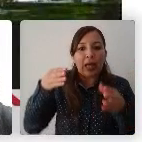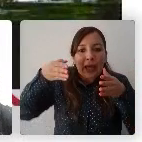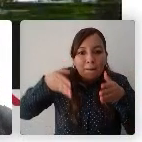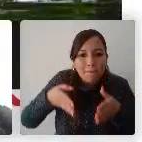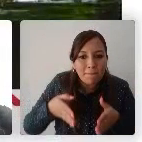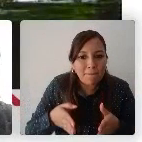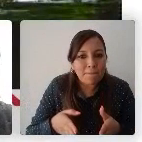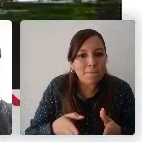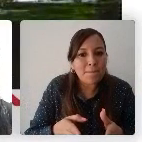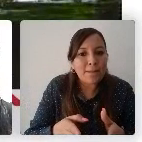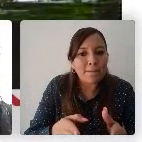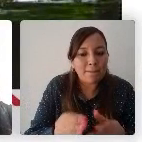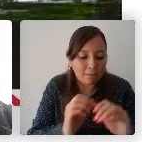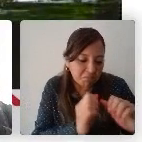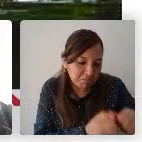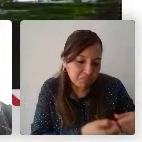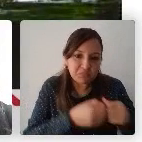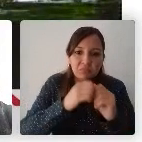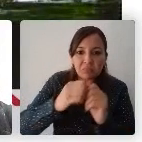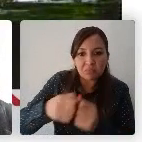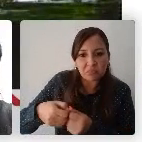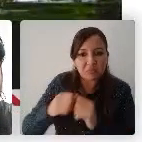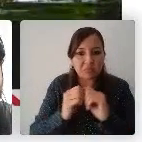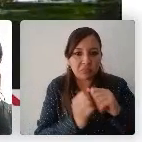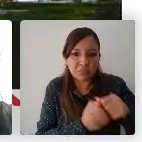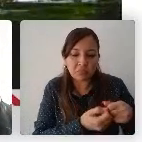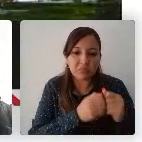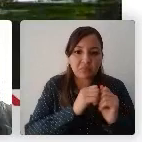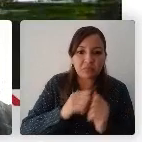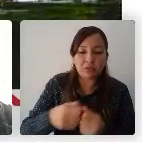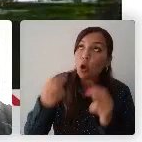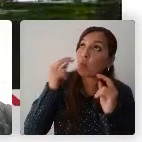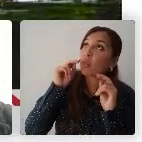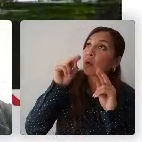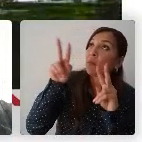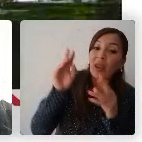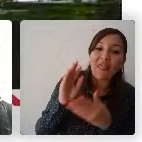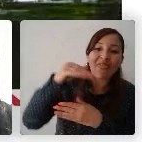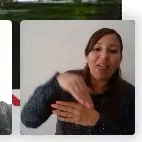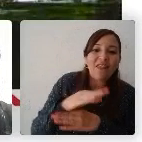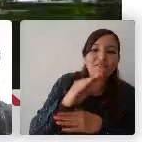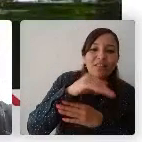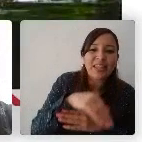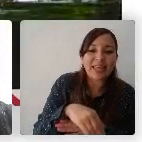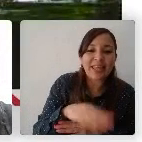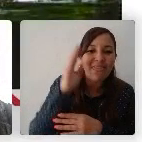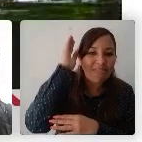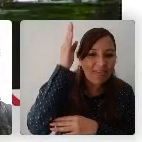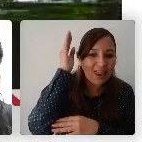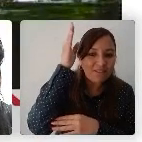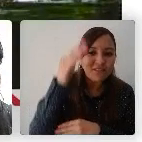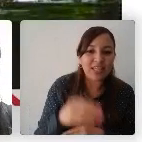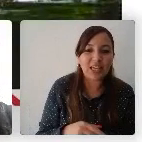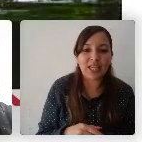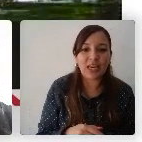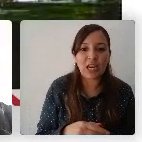muy puntuales, ¿no? Por ejemplo, es uno de los espacios donde se puede avistar a los delfines rosados, ¿no? También la